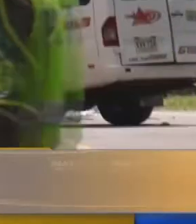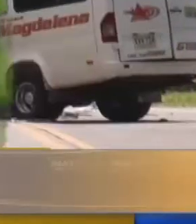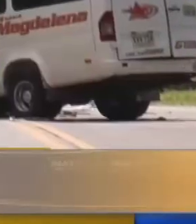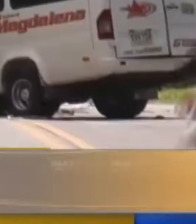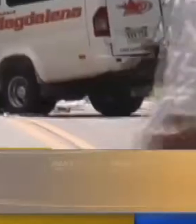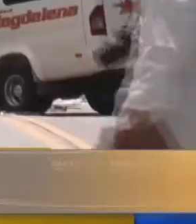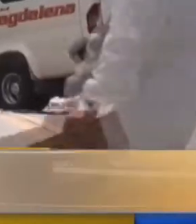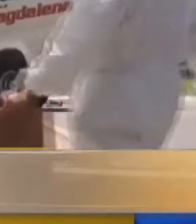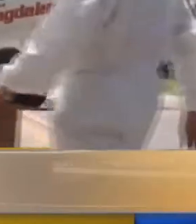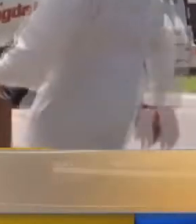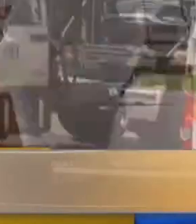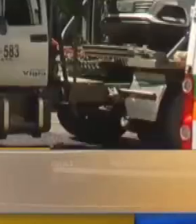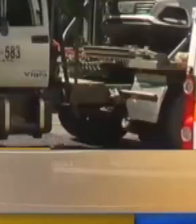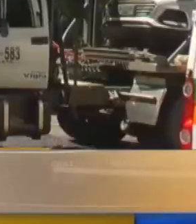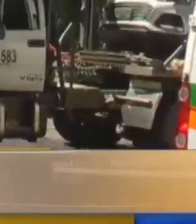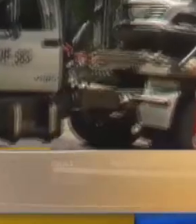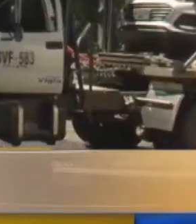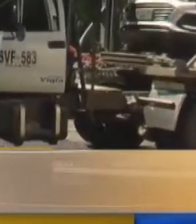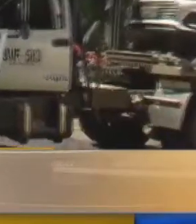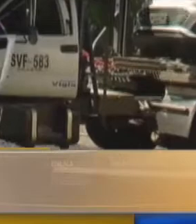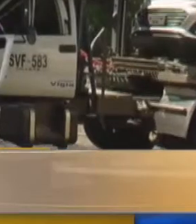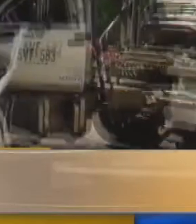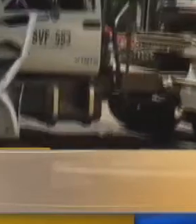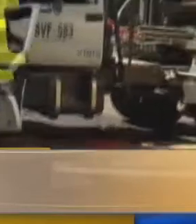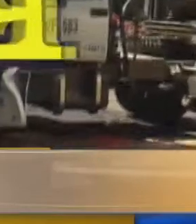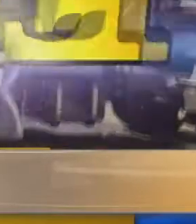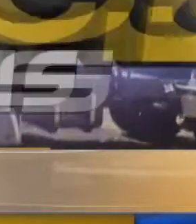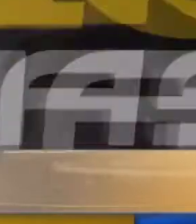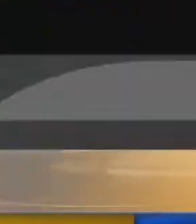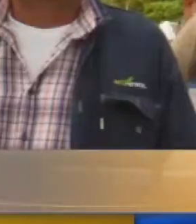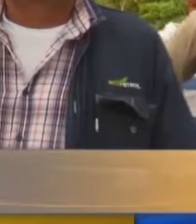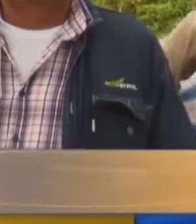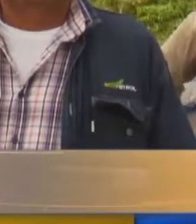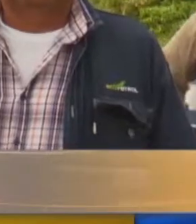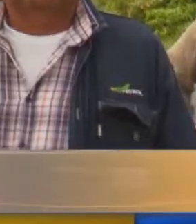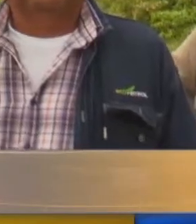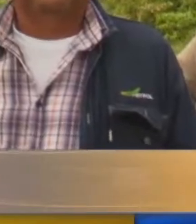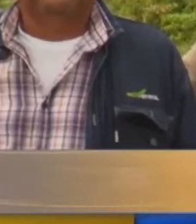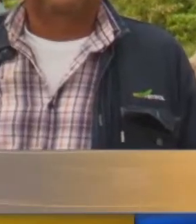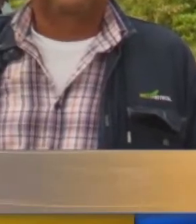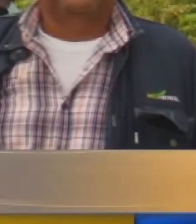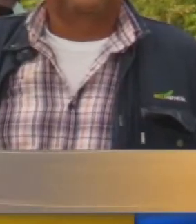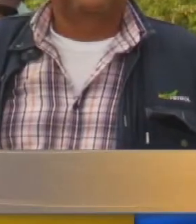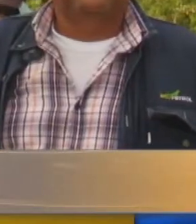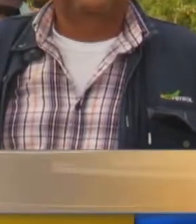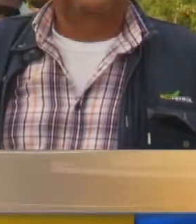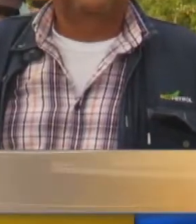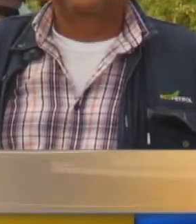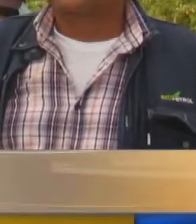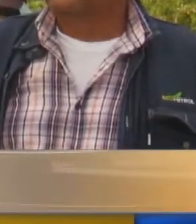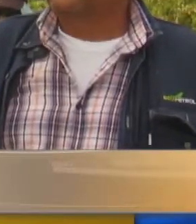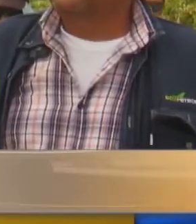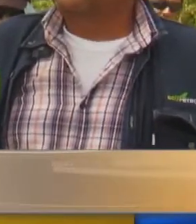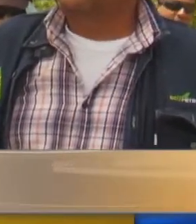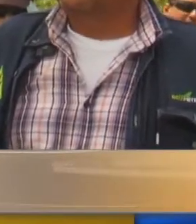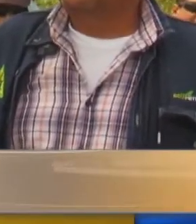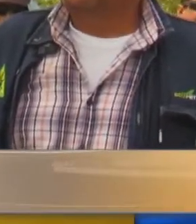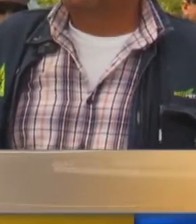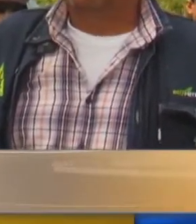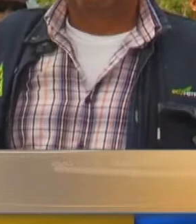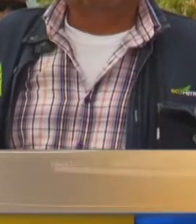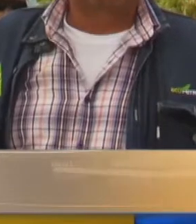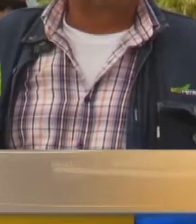otro más permanece gravemente herido en la clínica Magdalena. A raíz de lo dicho por el jurídico de la firma Mota